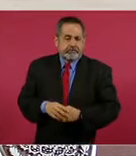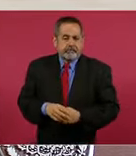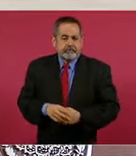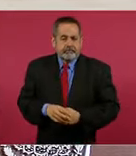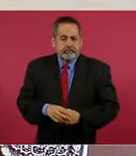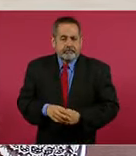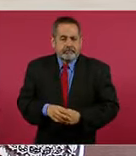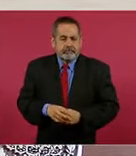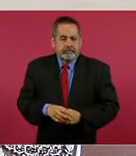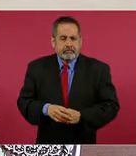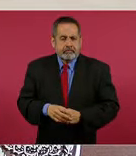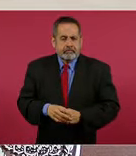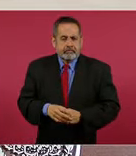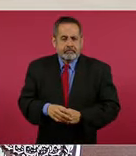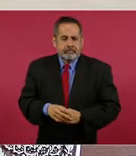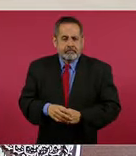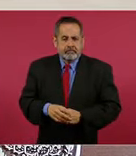había sido una mala